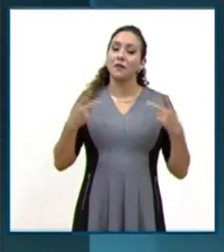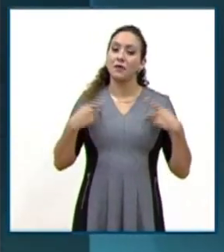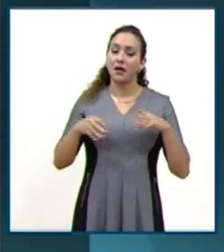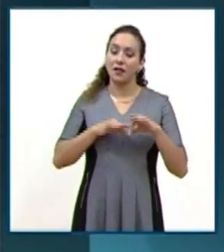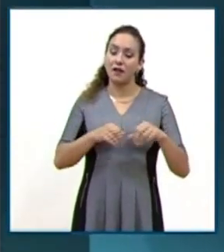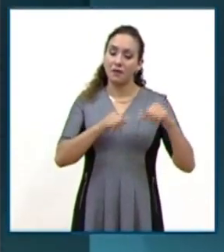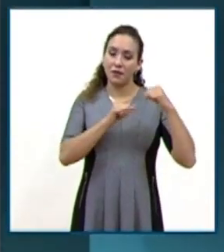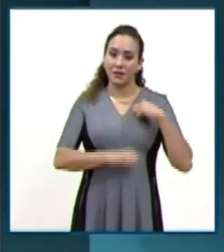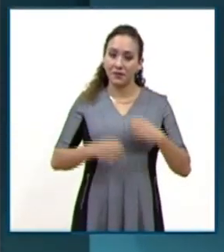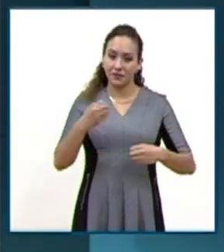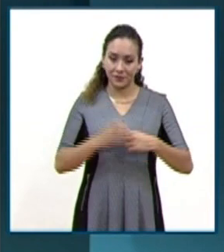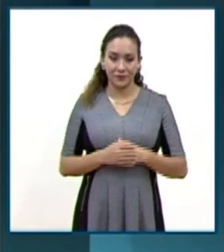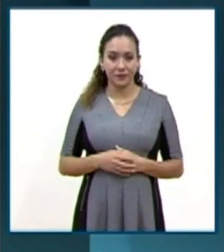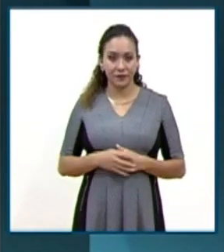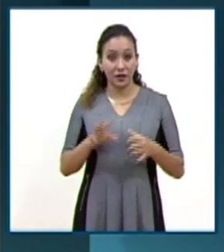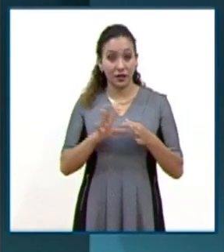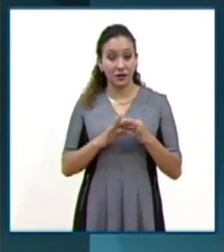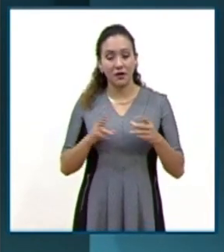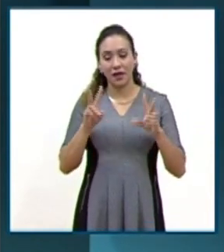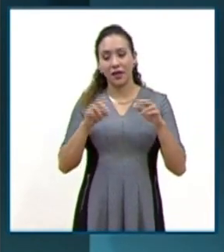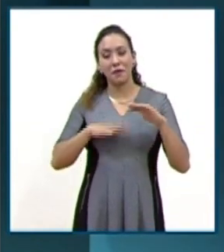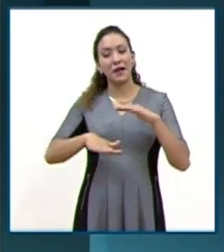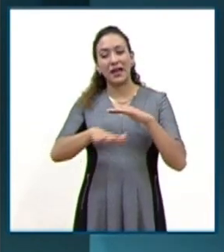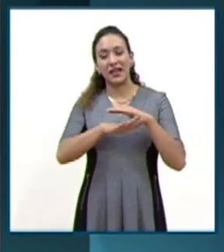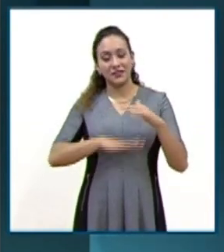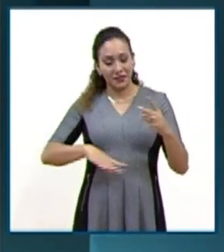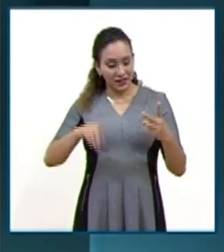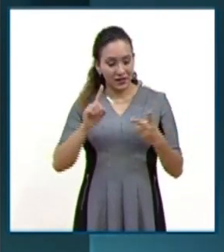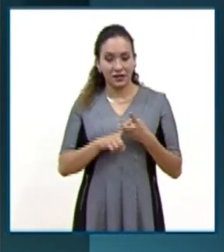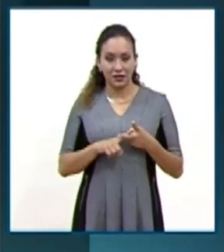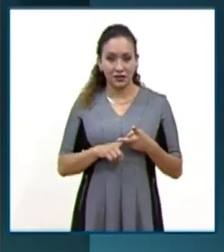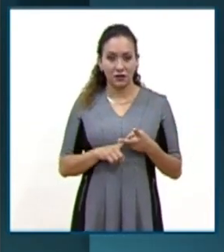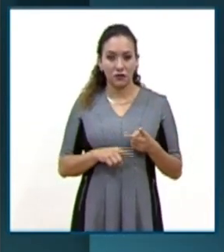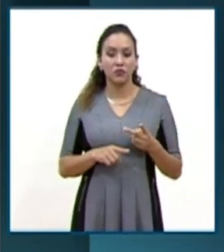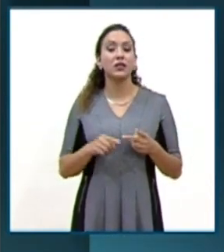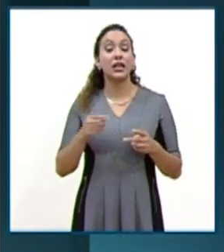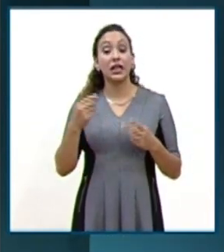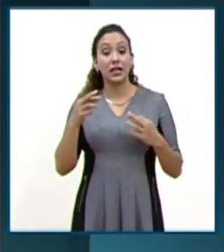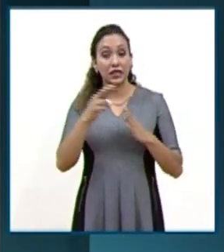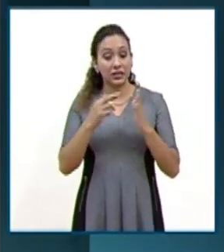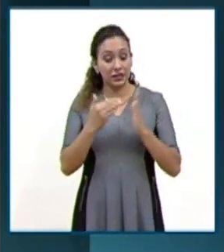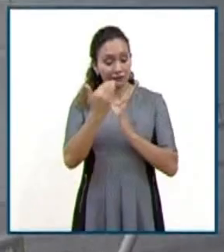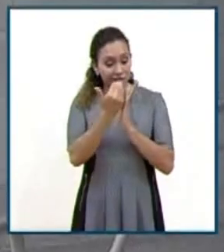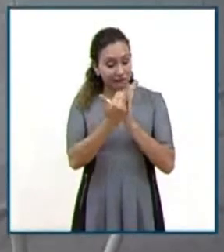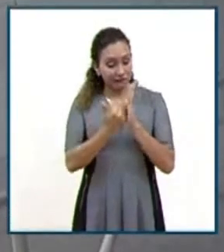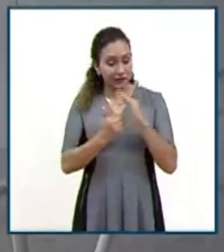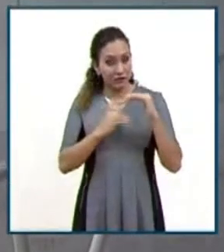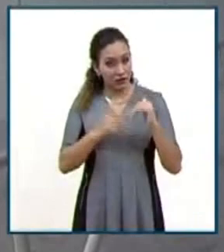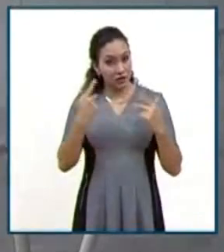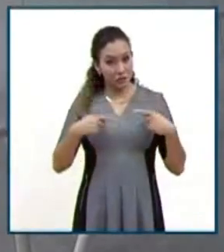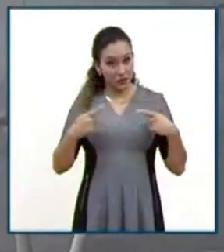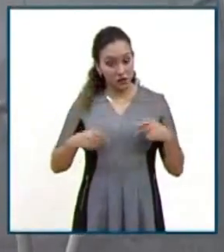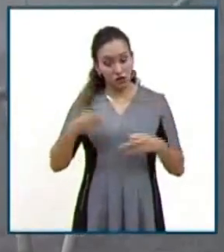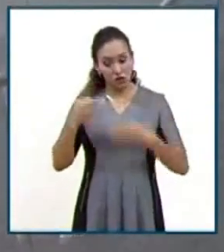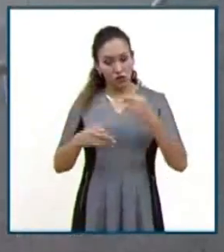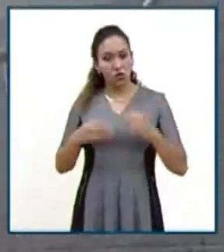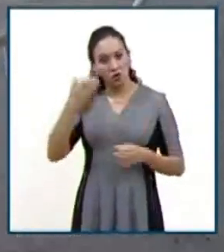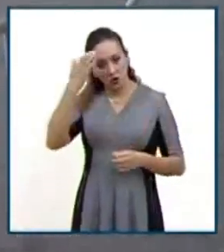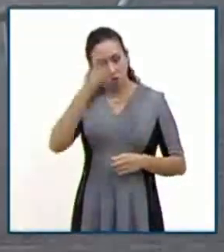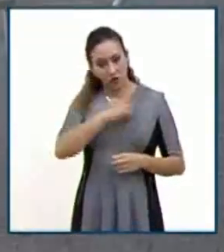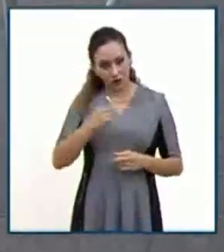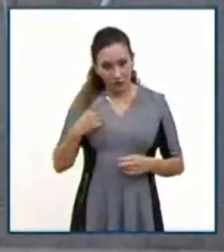fue asistida por un intérprete en lengua de señas mexicana, elegido por ambas partes, junto a la mediadora encargada del proceso.